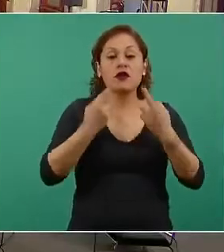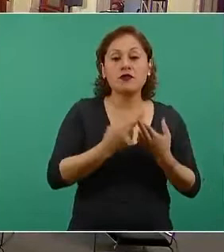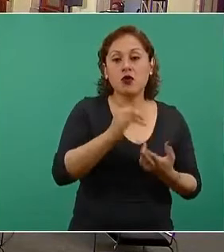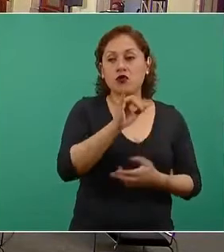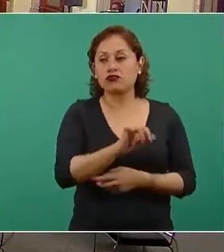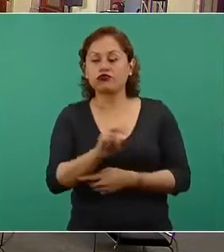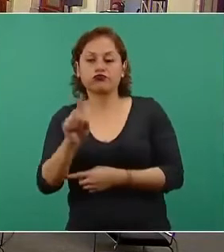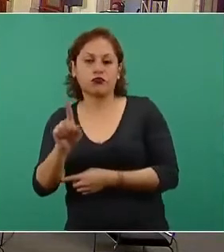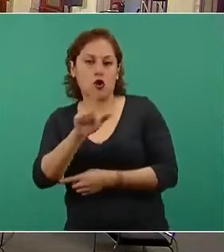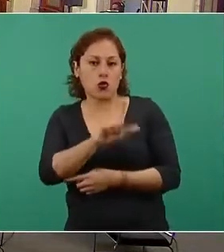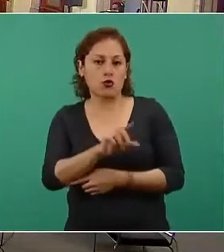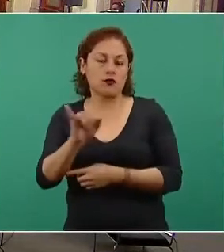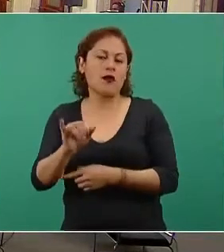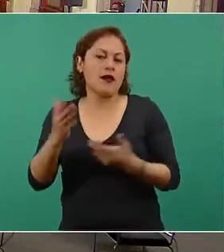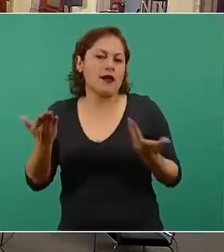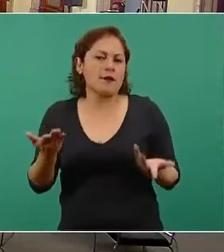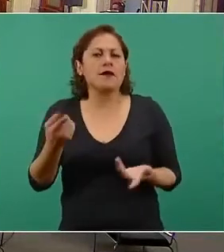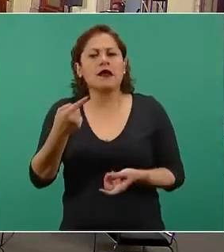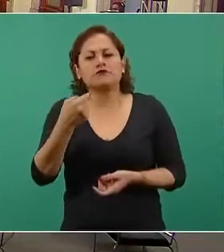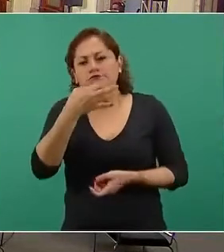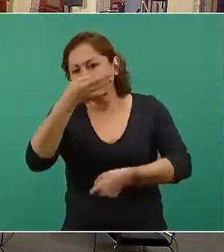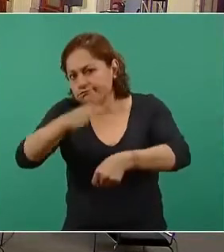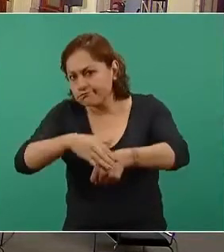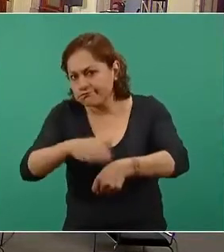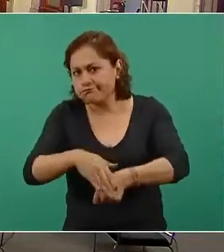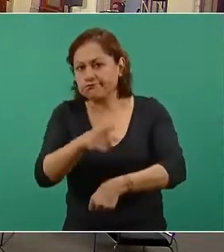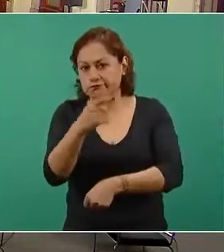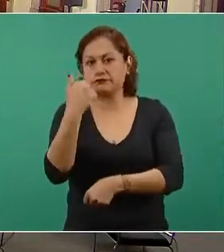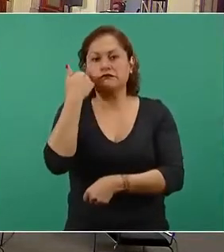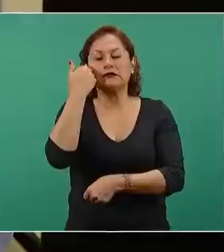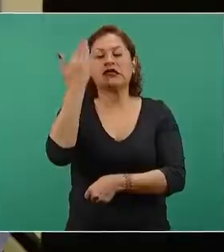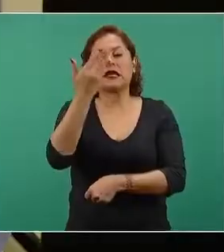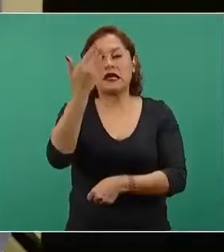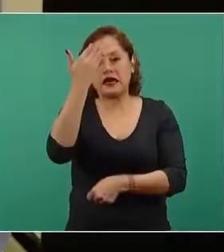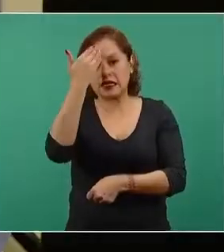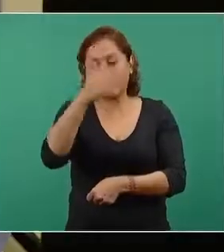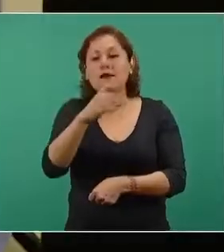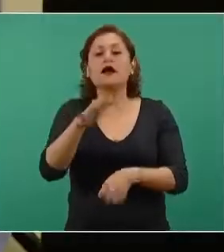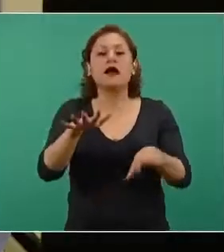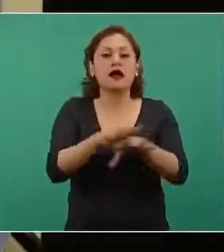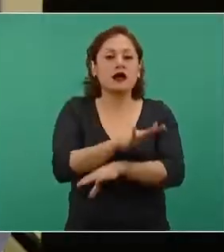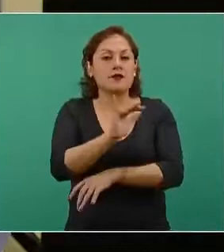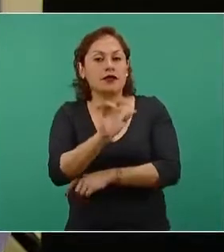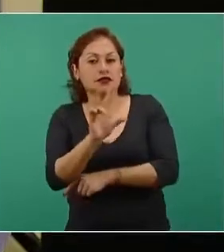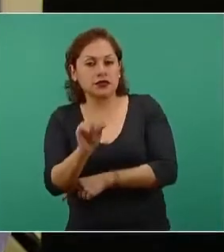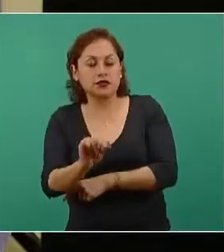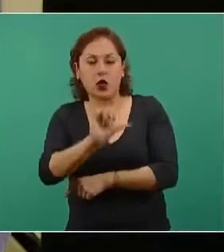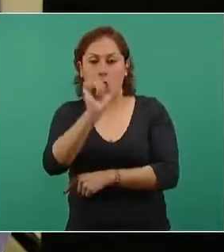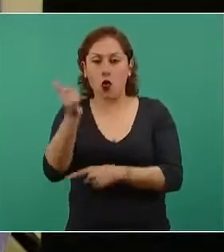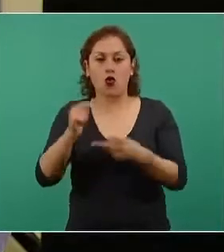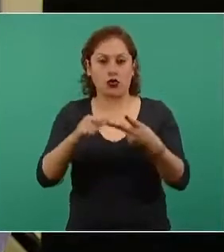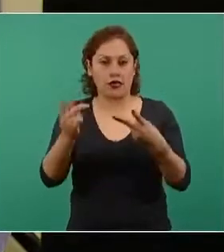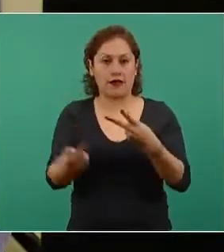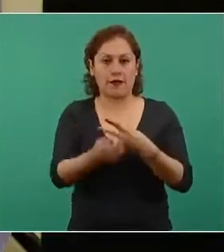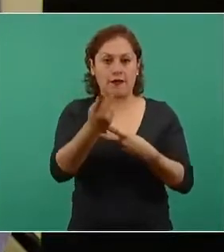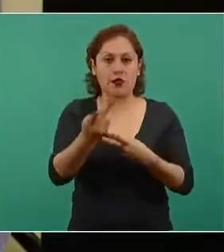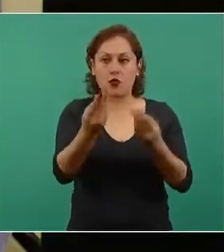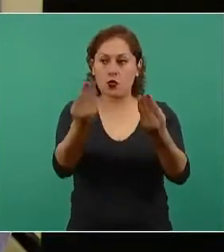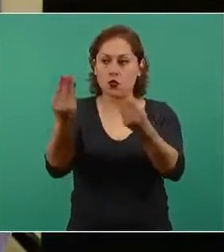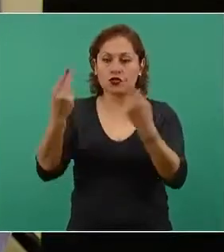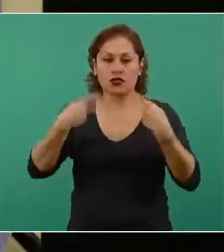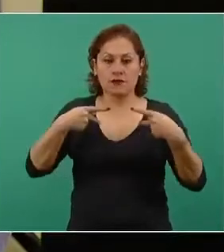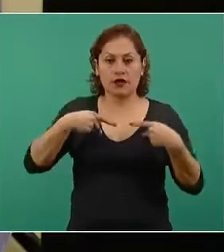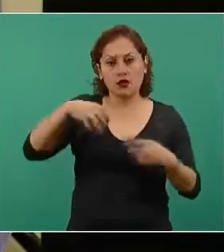plan para cambiarlo. Y muchos de los adultos mayores que recibieron, eso es un caso. Una segunda pregunta es, muchos de los adultos mayores que recibieron